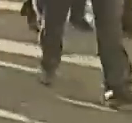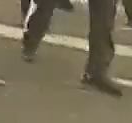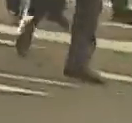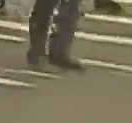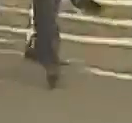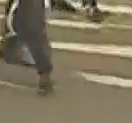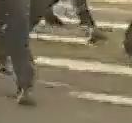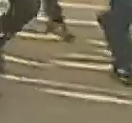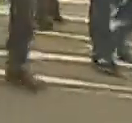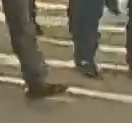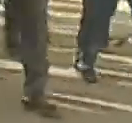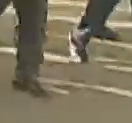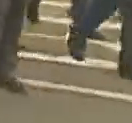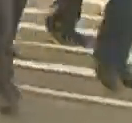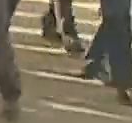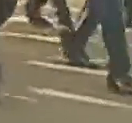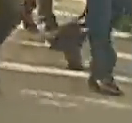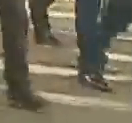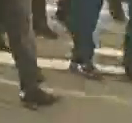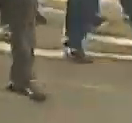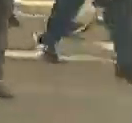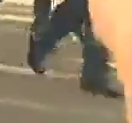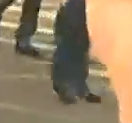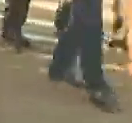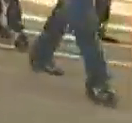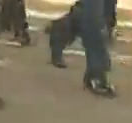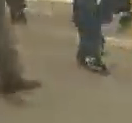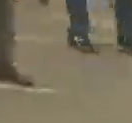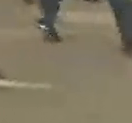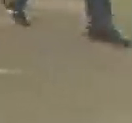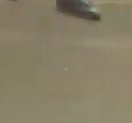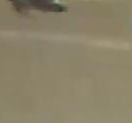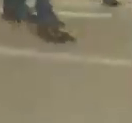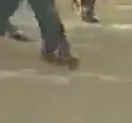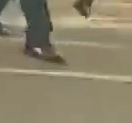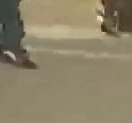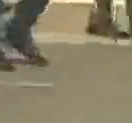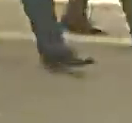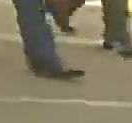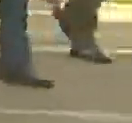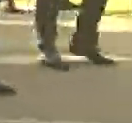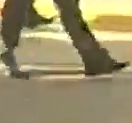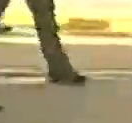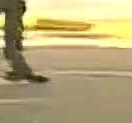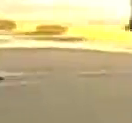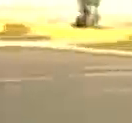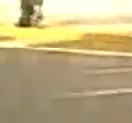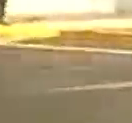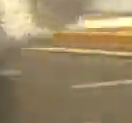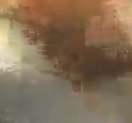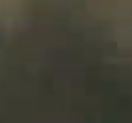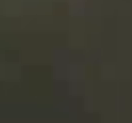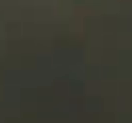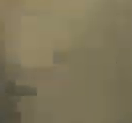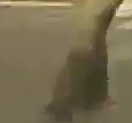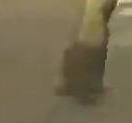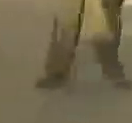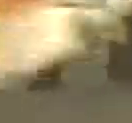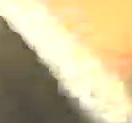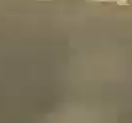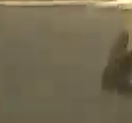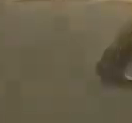recibimos en esta honorable plaza bolívar la presencia del diputado